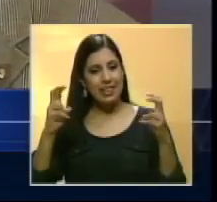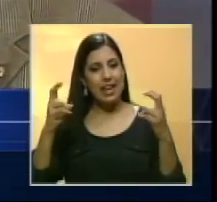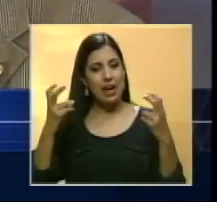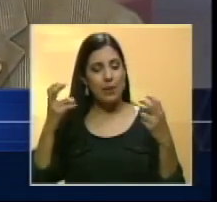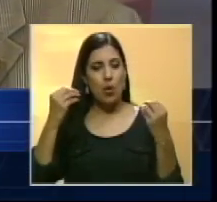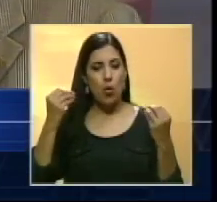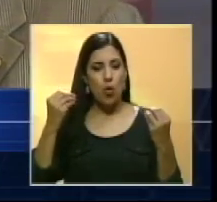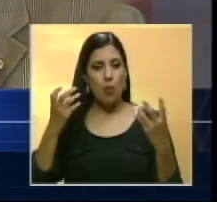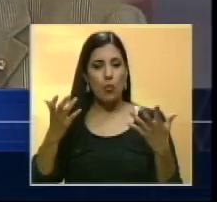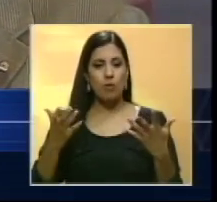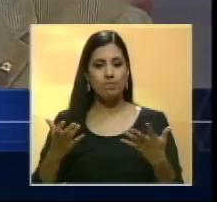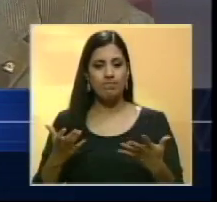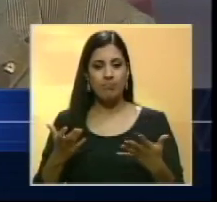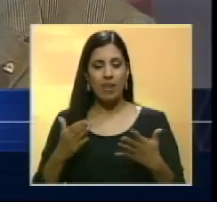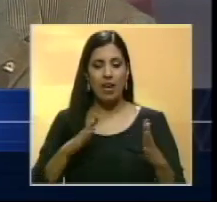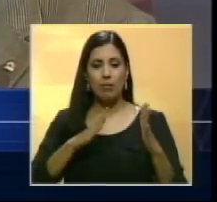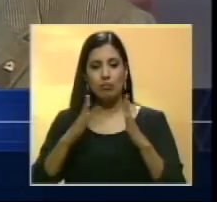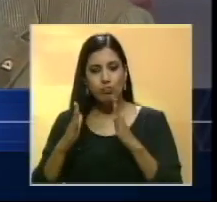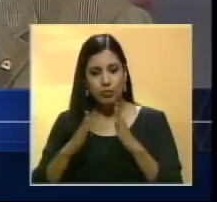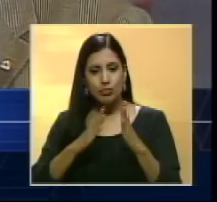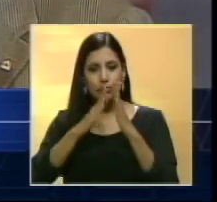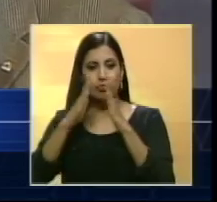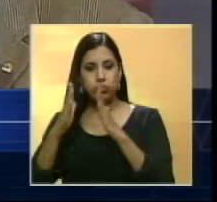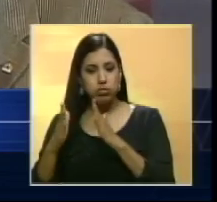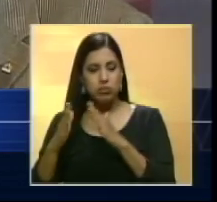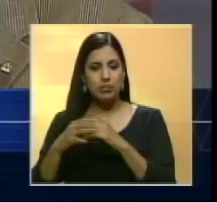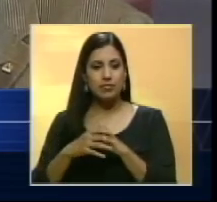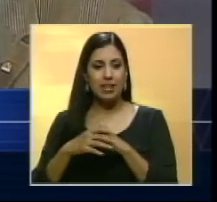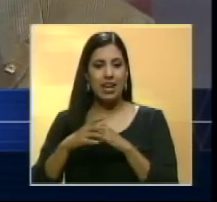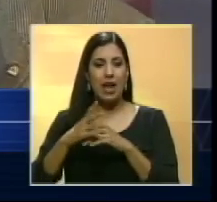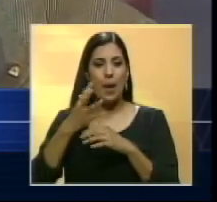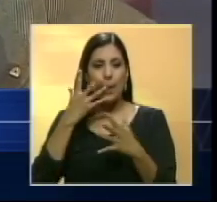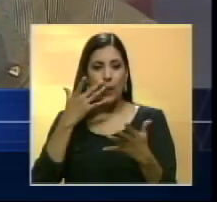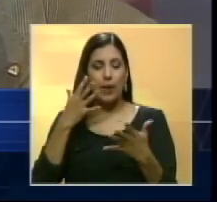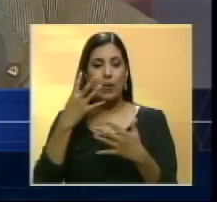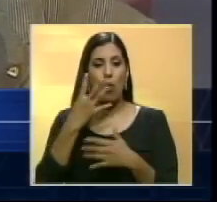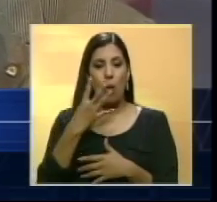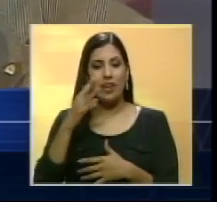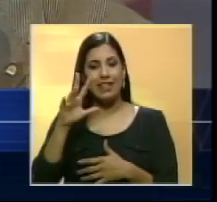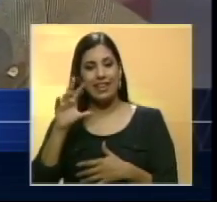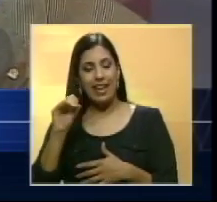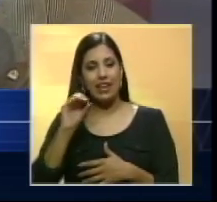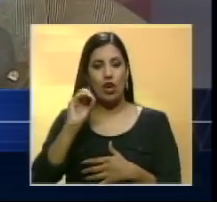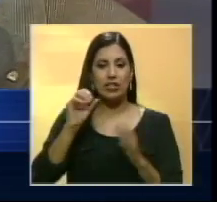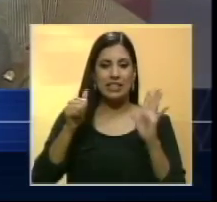cómo se ha ido pasando de las tasas desde 4.30 a